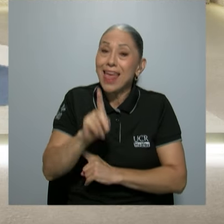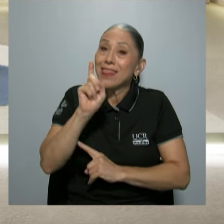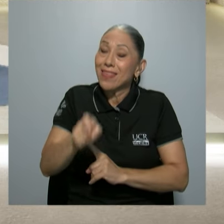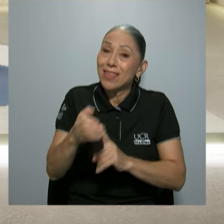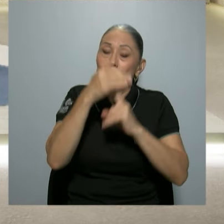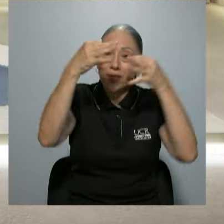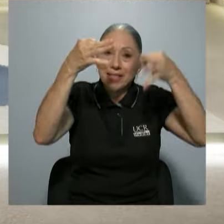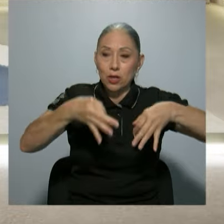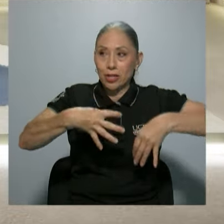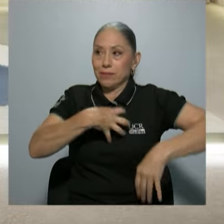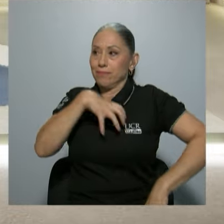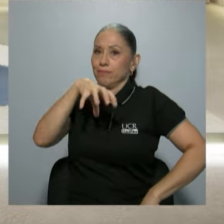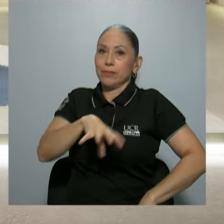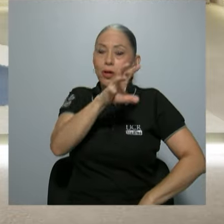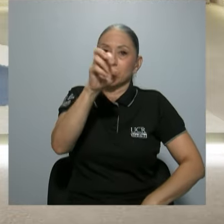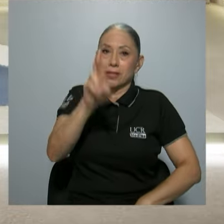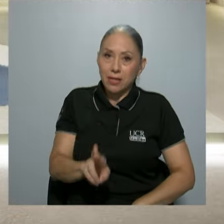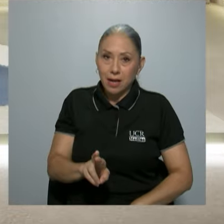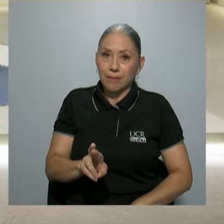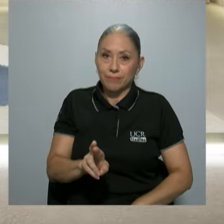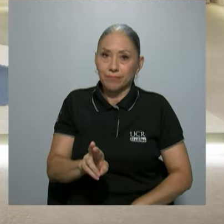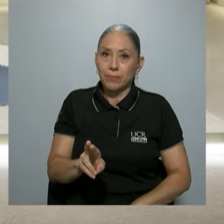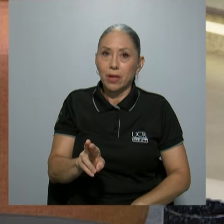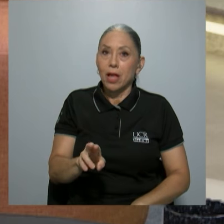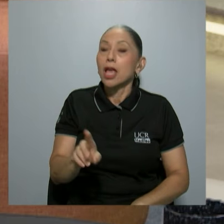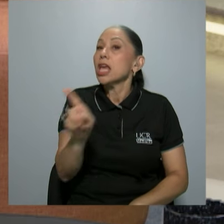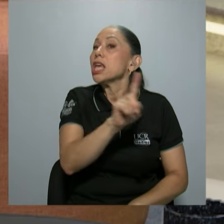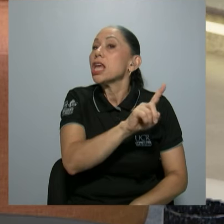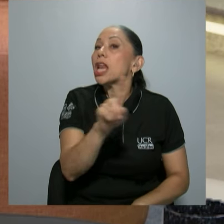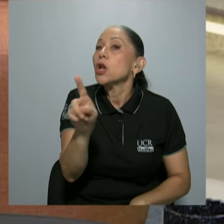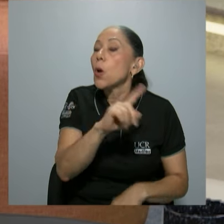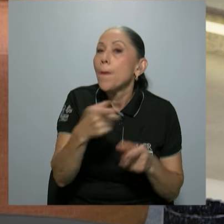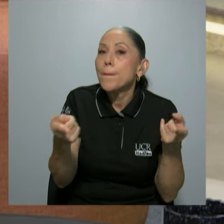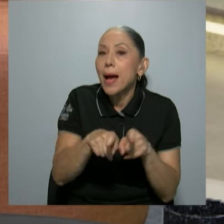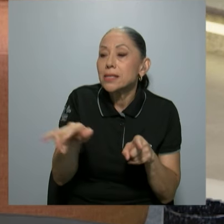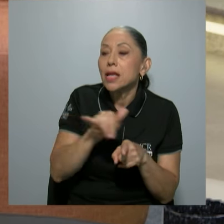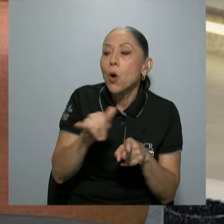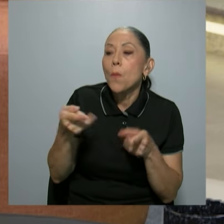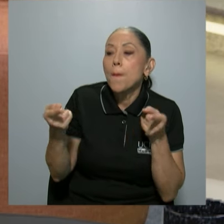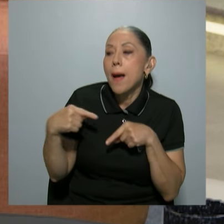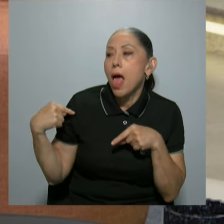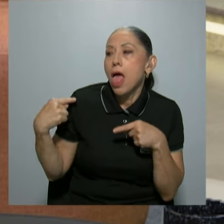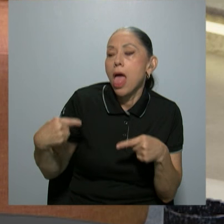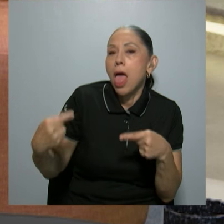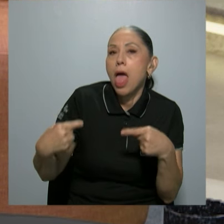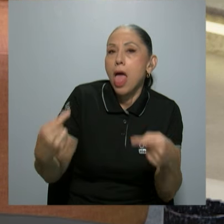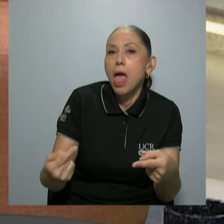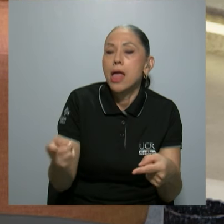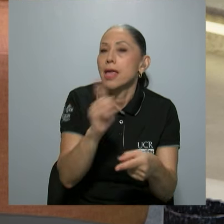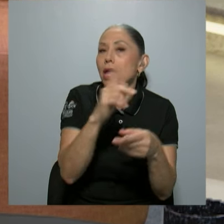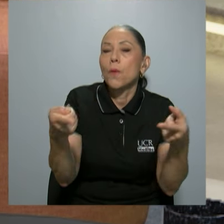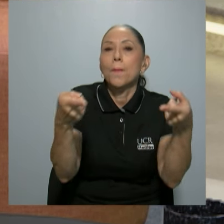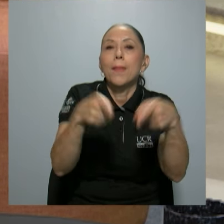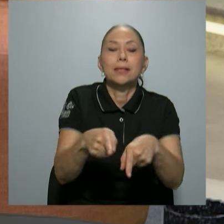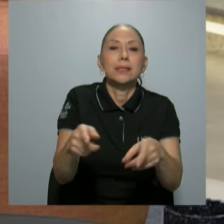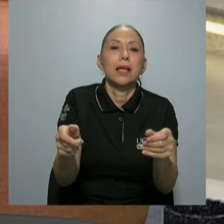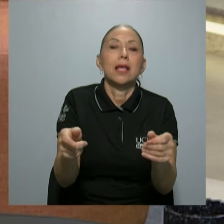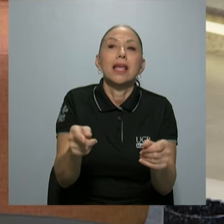Costa Rica y que no sean, como ha venido sucediendo y siendo la norma, que sean decisiones tomadas por organismos